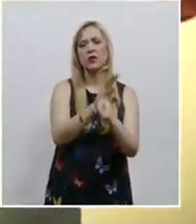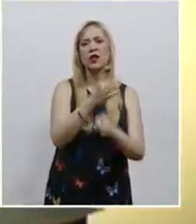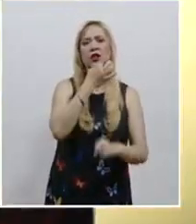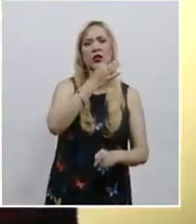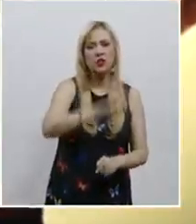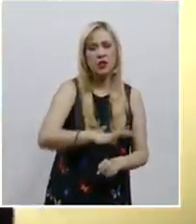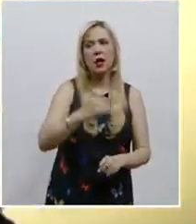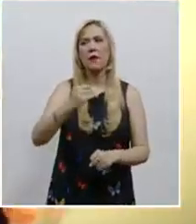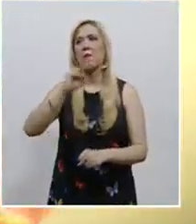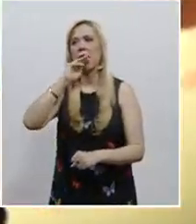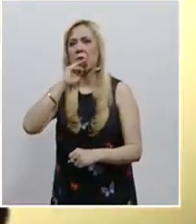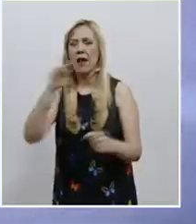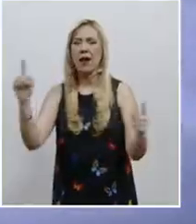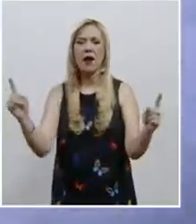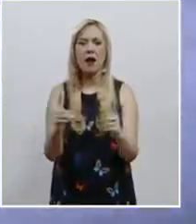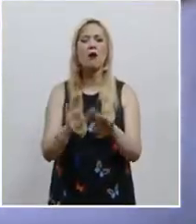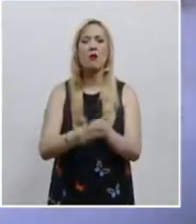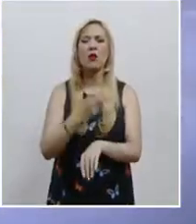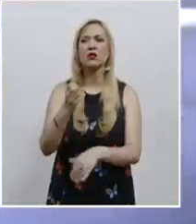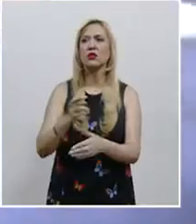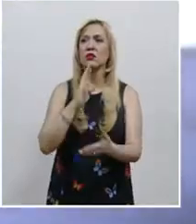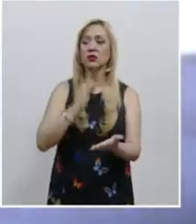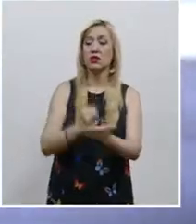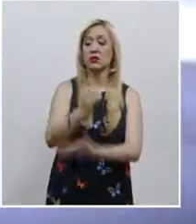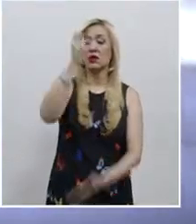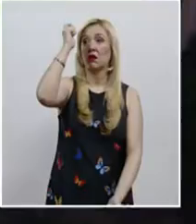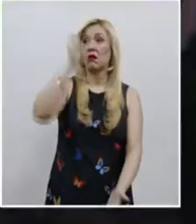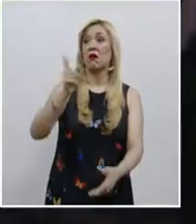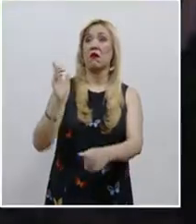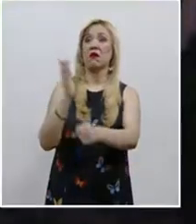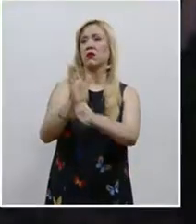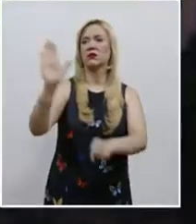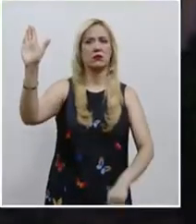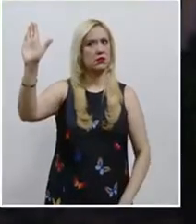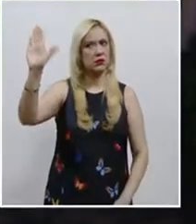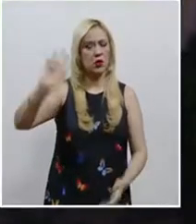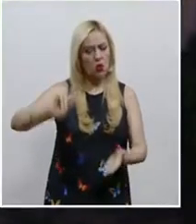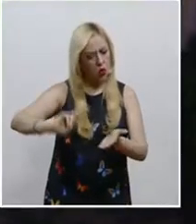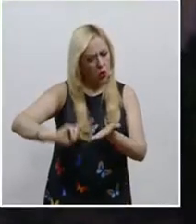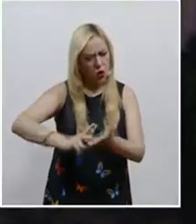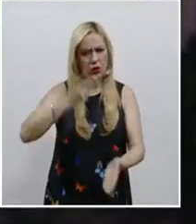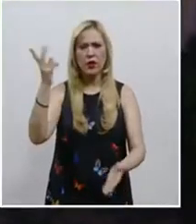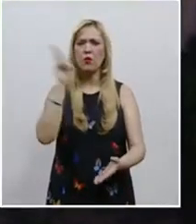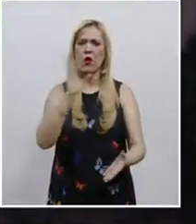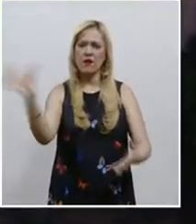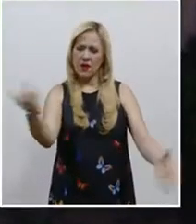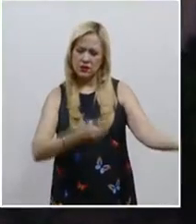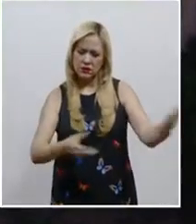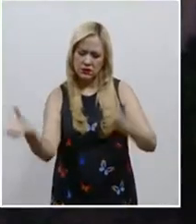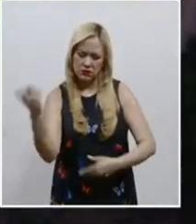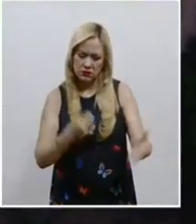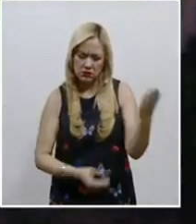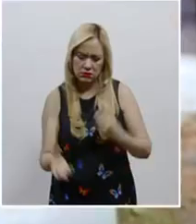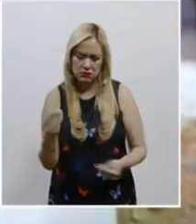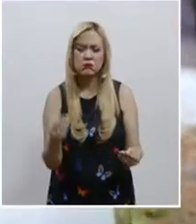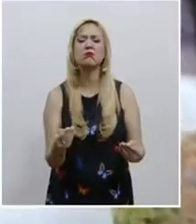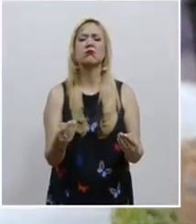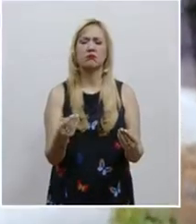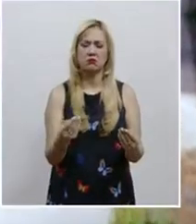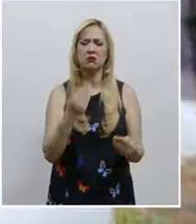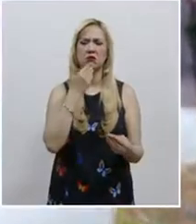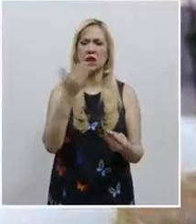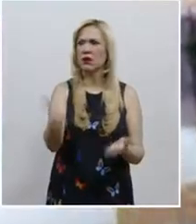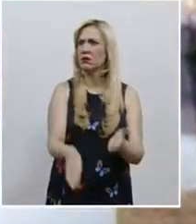ello, revocó la sentencia y ordenó emitir una nueva resolución en la que tome en cuenta todos estos elementos para determinar si procede